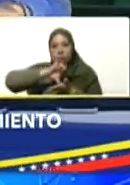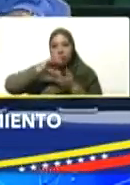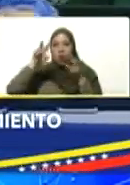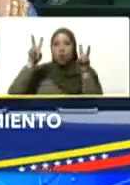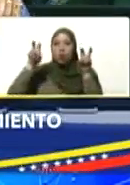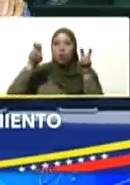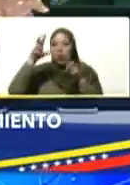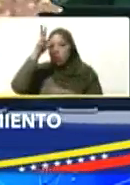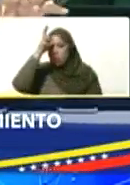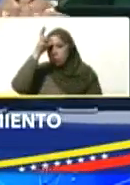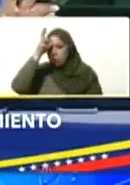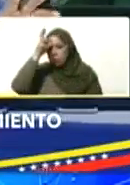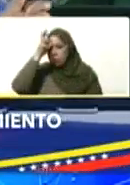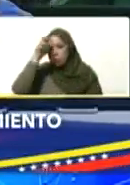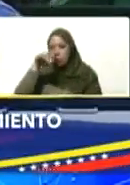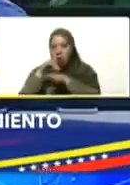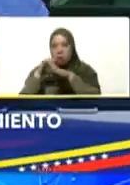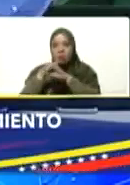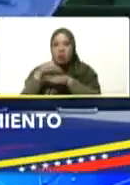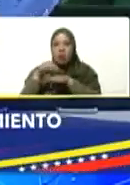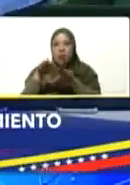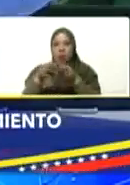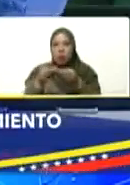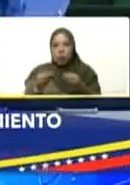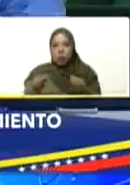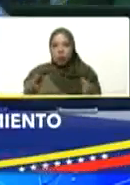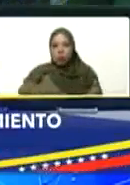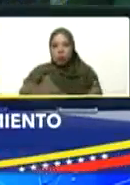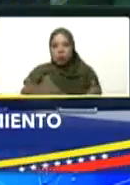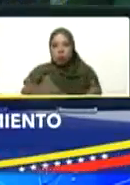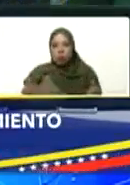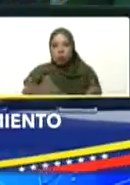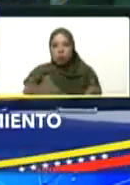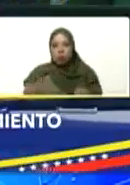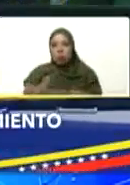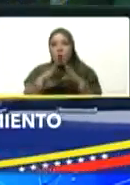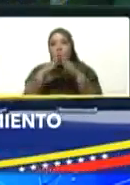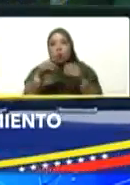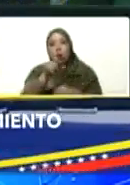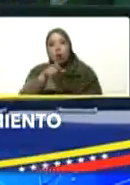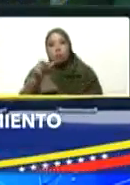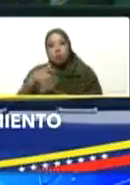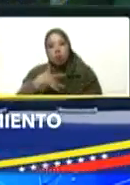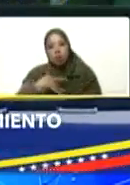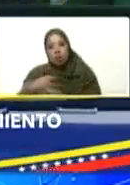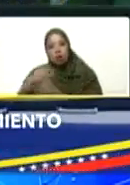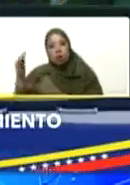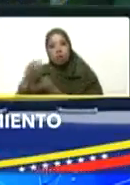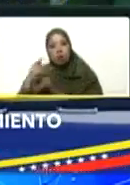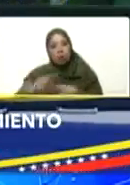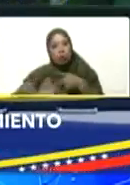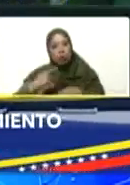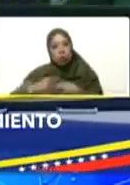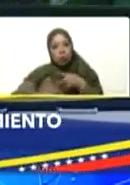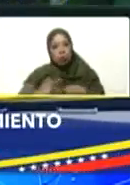recientemente de Turquía, vino el ministro de Agricultura de Turquía. Todos están interesados en venir a producir.